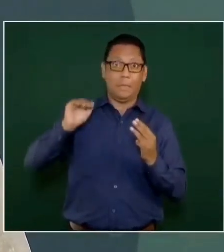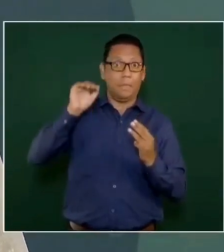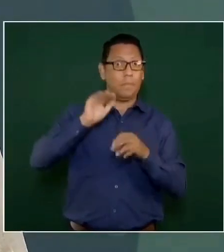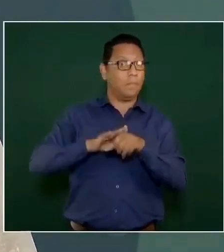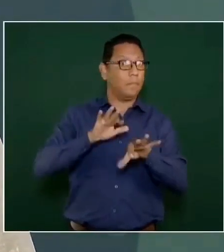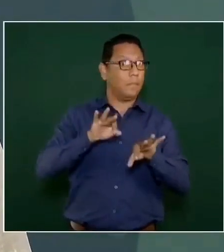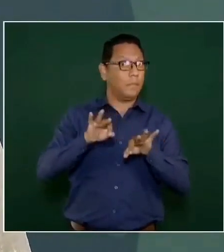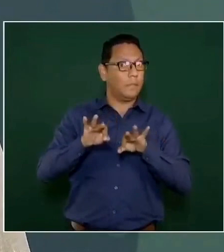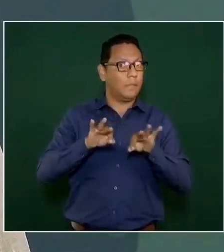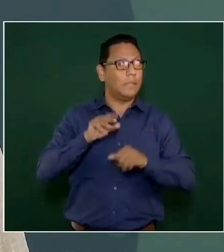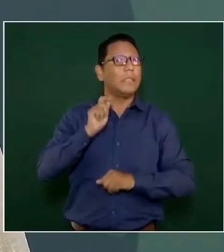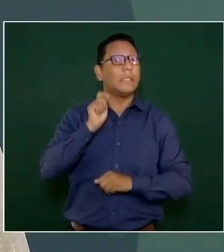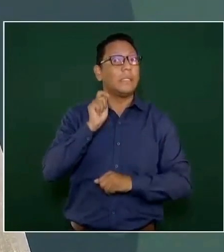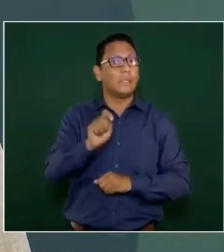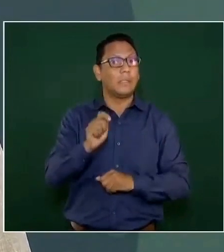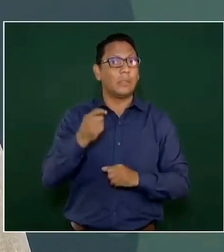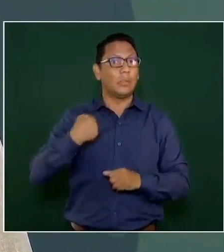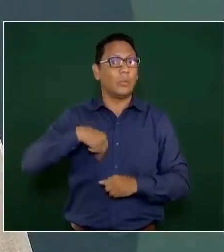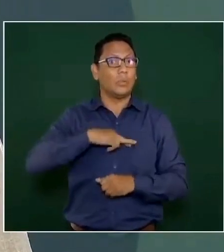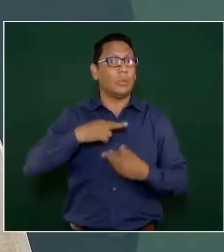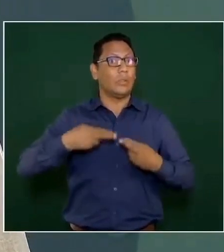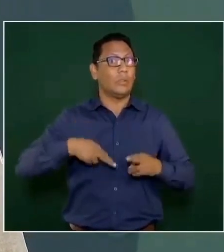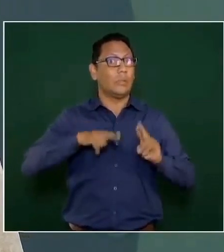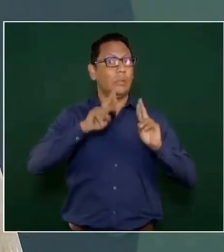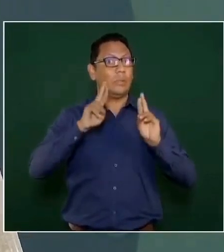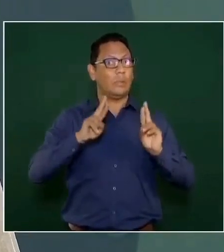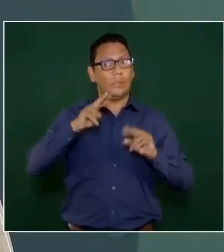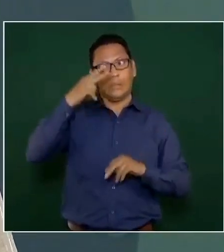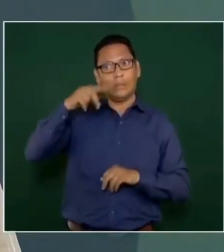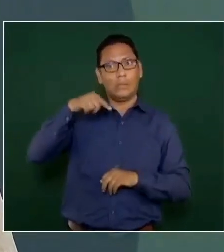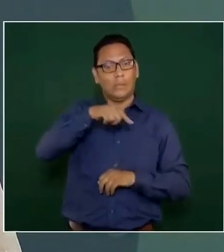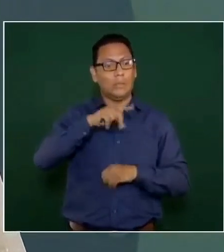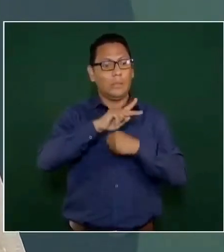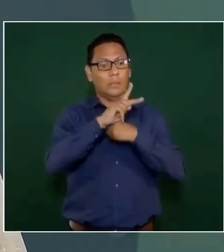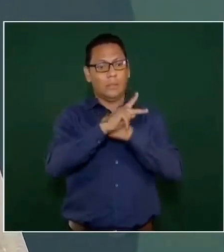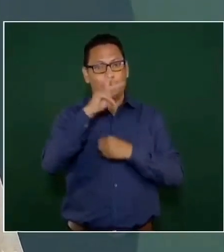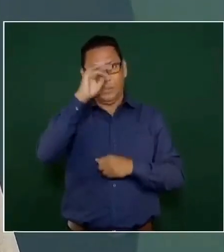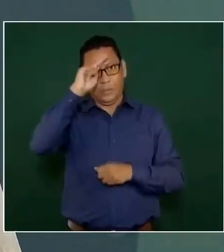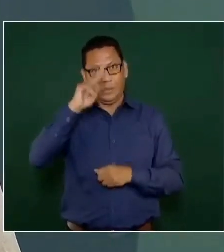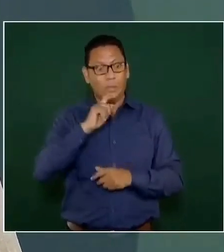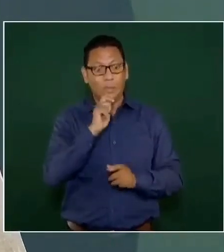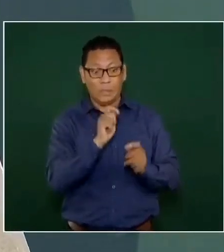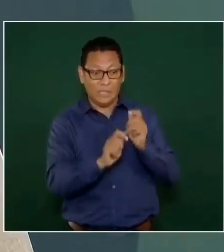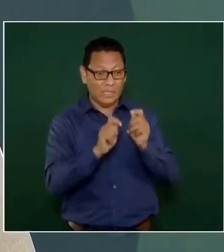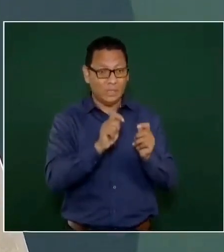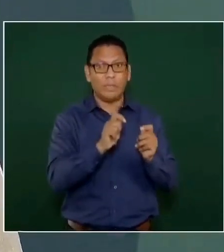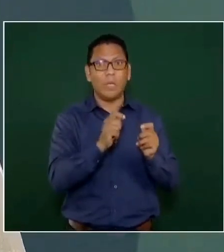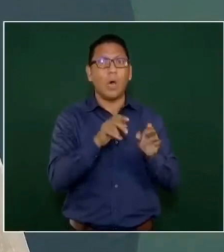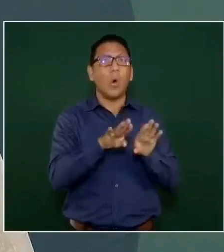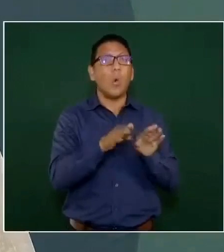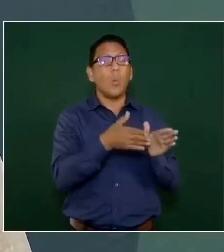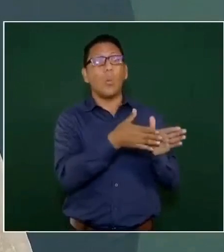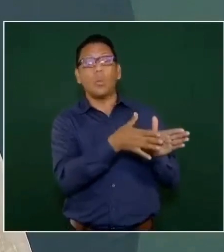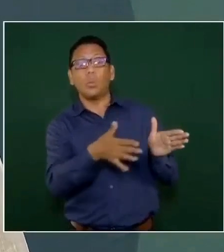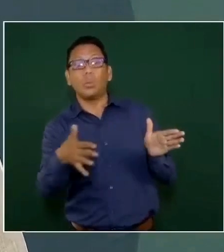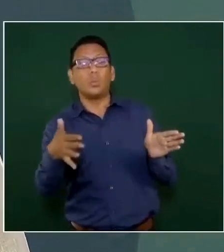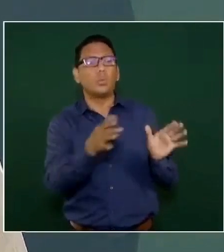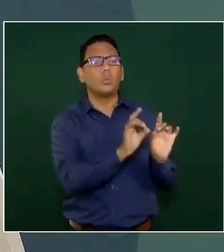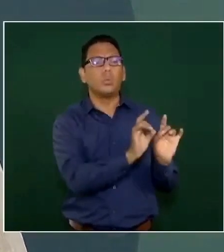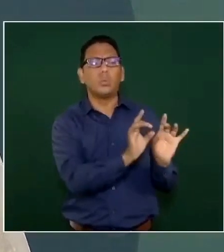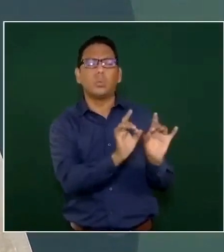en la embajada era, por supuesto, pues mantenernos muy atentos al desarrollo de la situación política en el Perú.